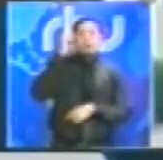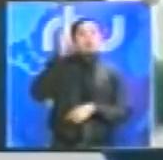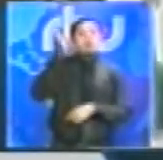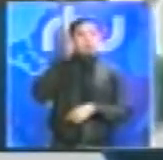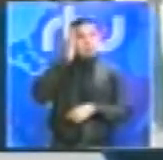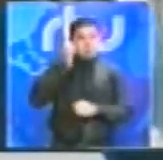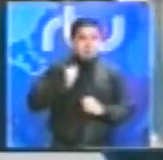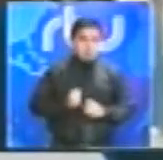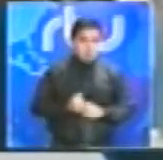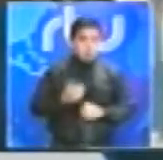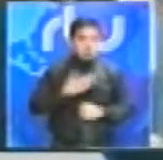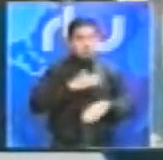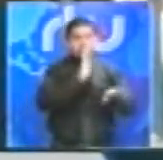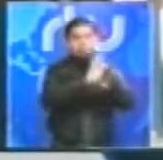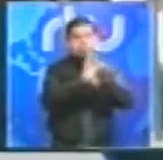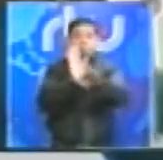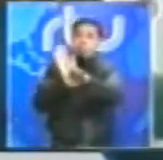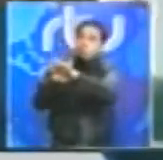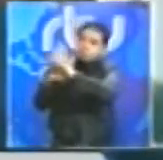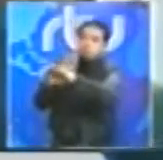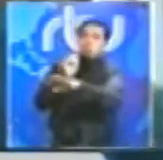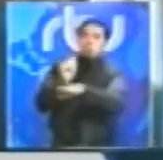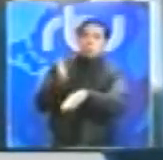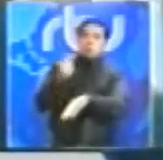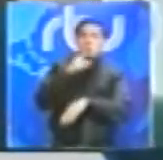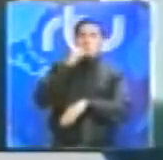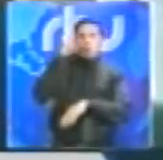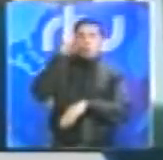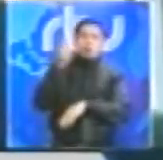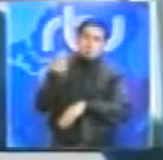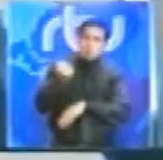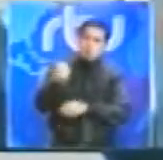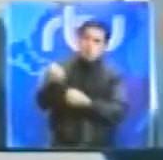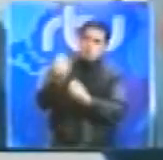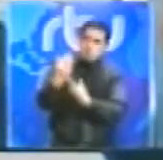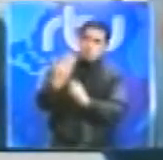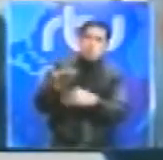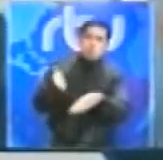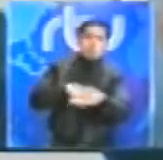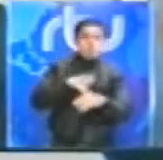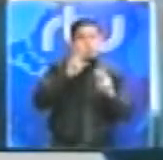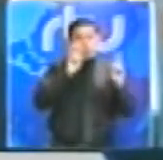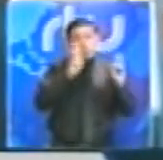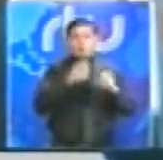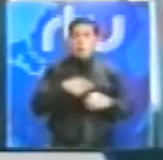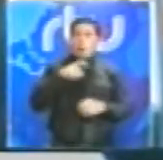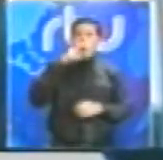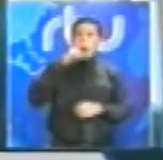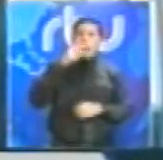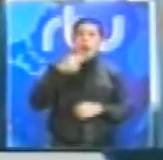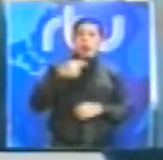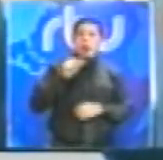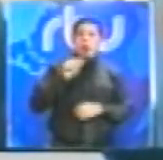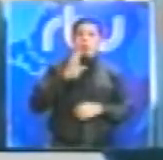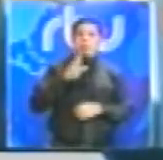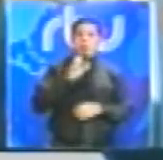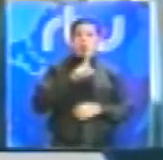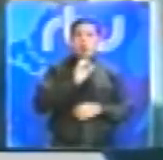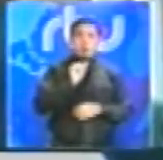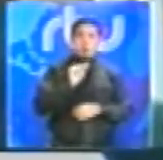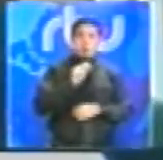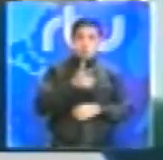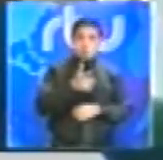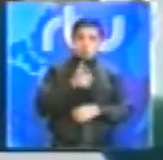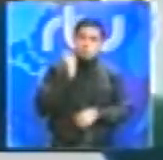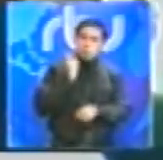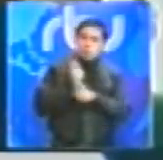Fiscalía llame al expresidente Rafael Correa para que se exprese justamente dando puntos